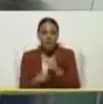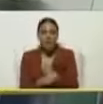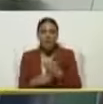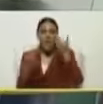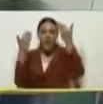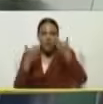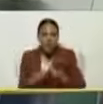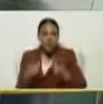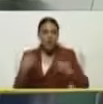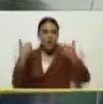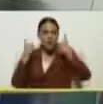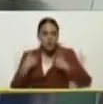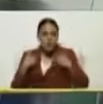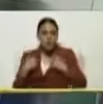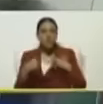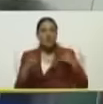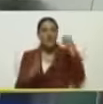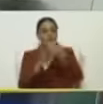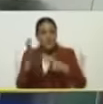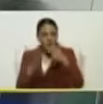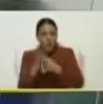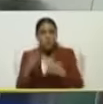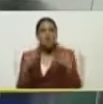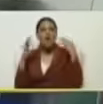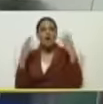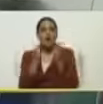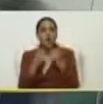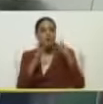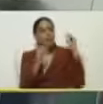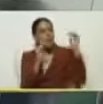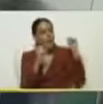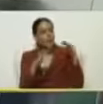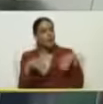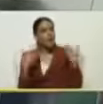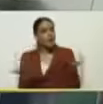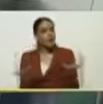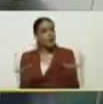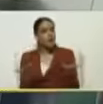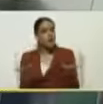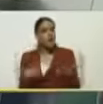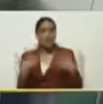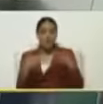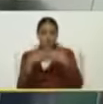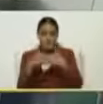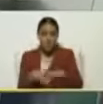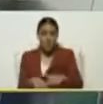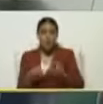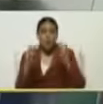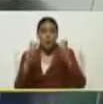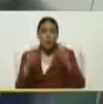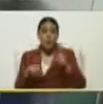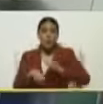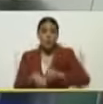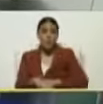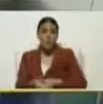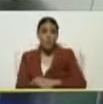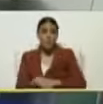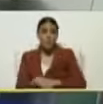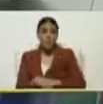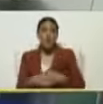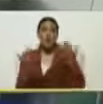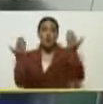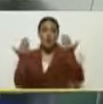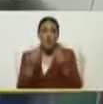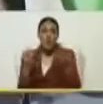sufrido, que lucha, pero que tiene la gran esperanza de que en este nuevo periodo vengan